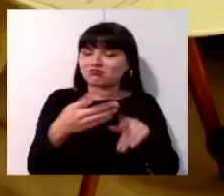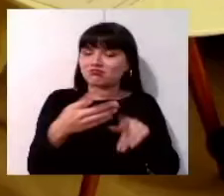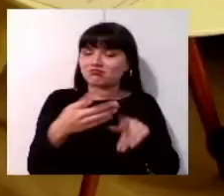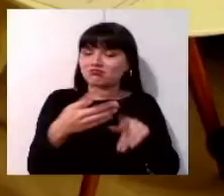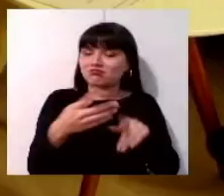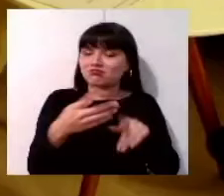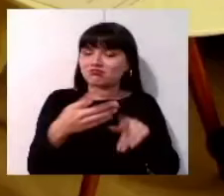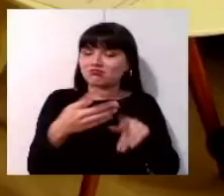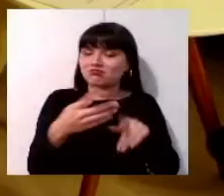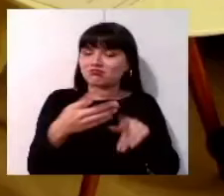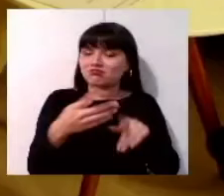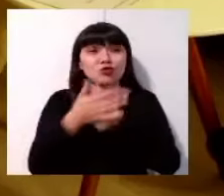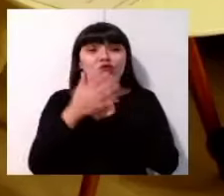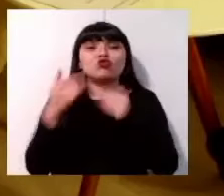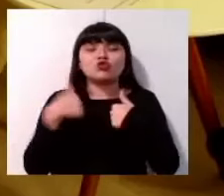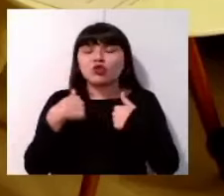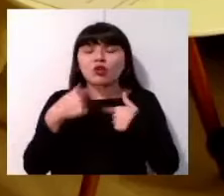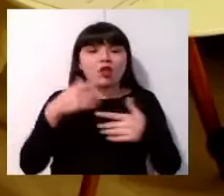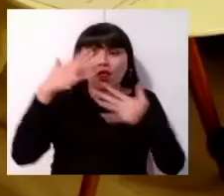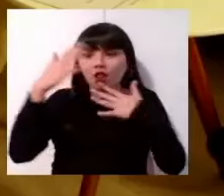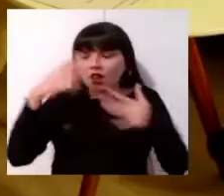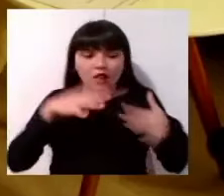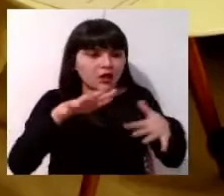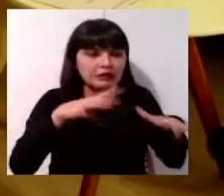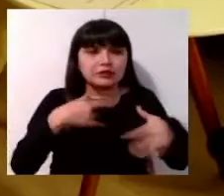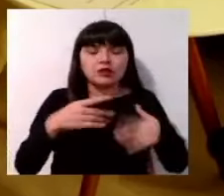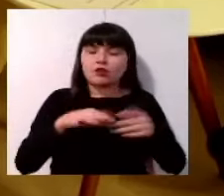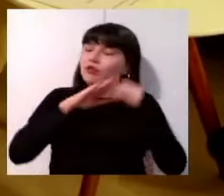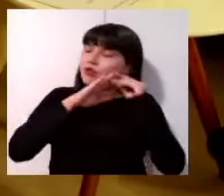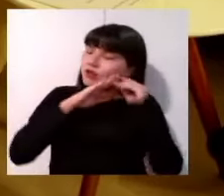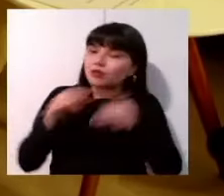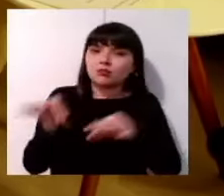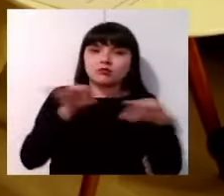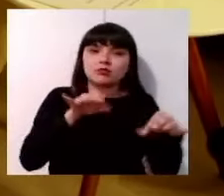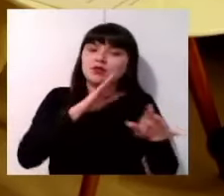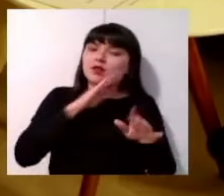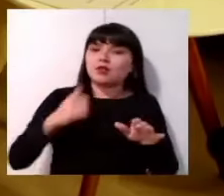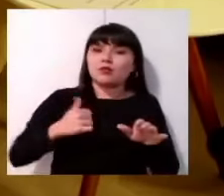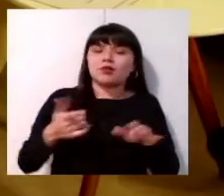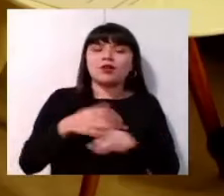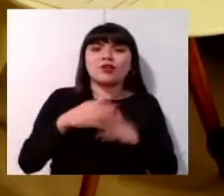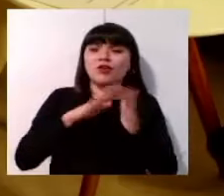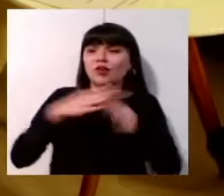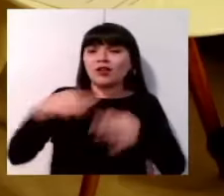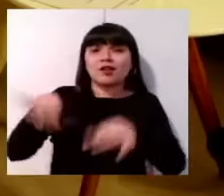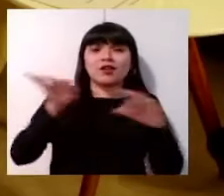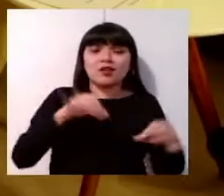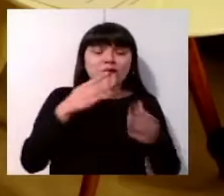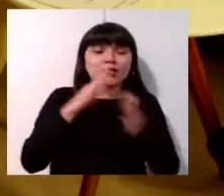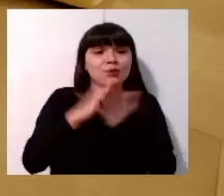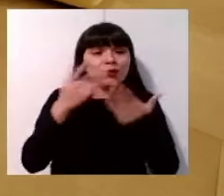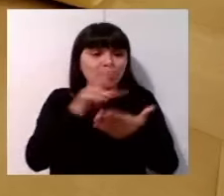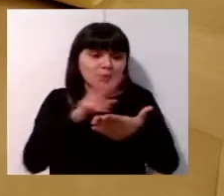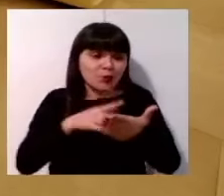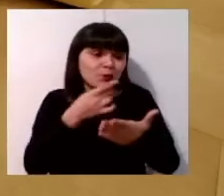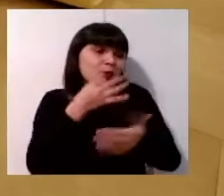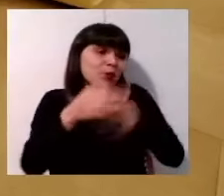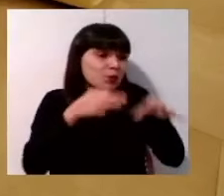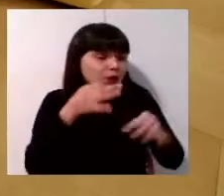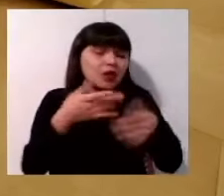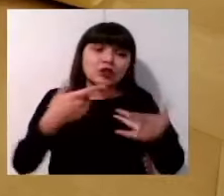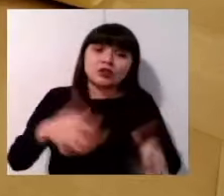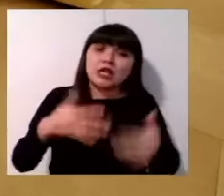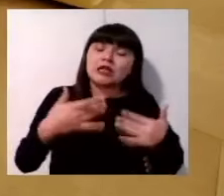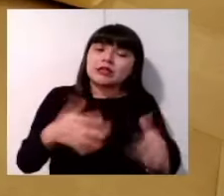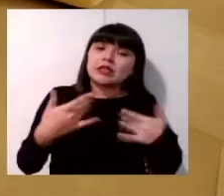daba comida temprano, las metía a la cama, les leía el cuento, y igual pasaba el rato y no se quedaban dormidas. ¿Qué hace uno ahí? Uy, mira, hay